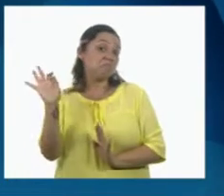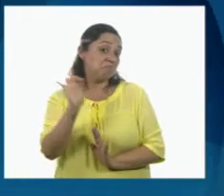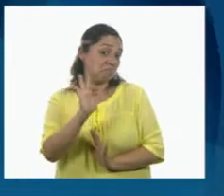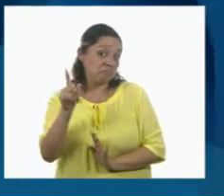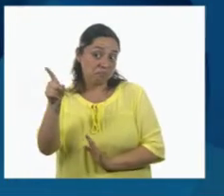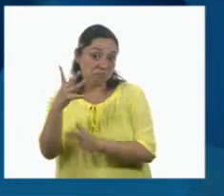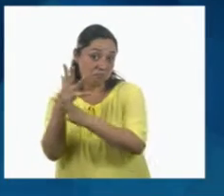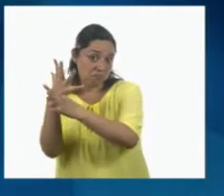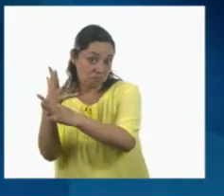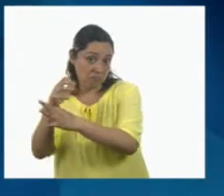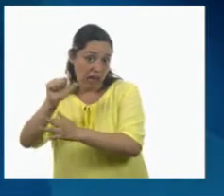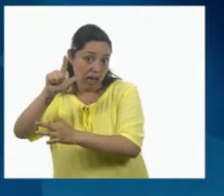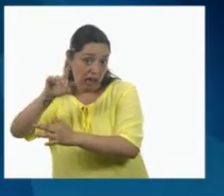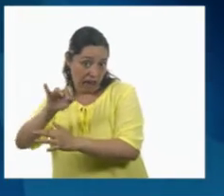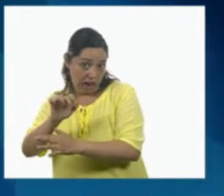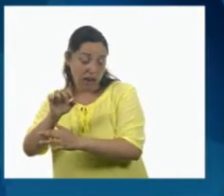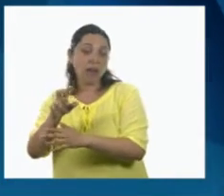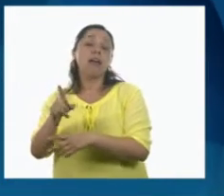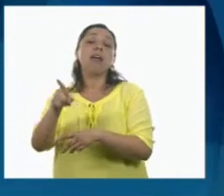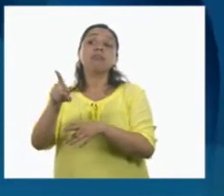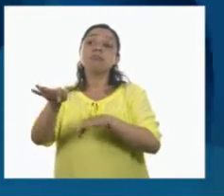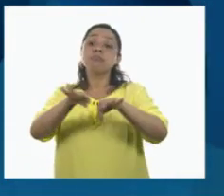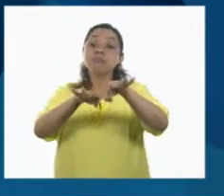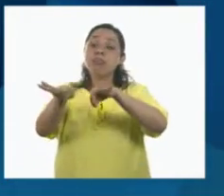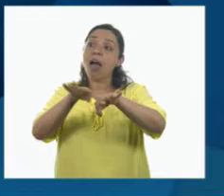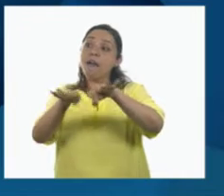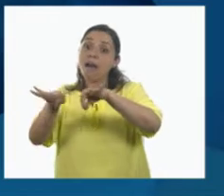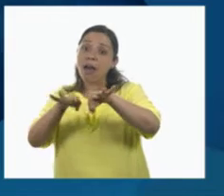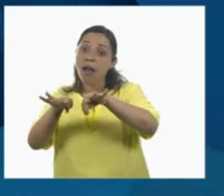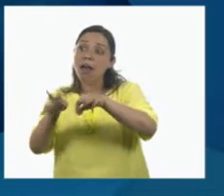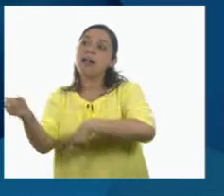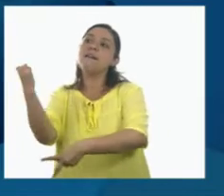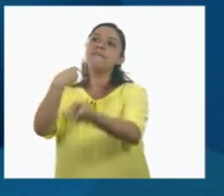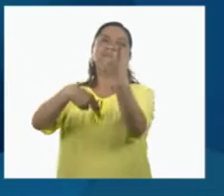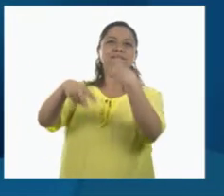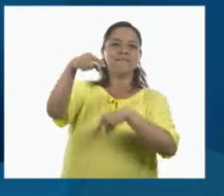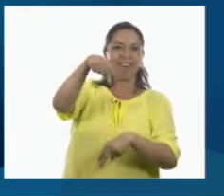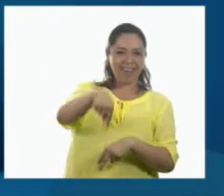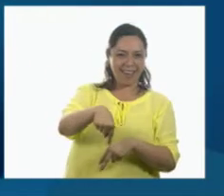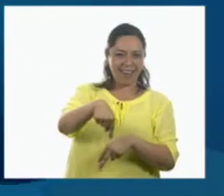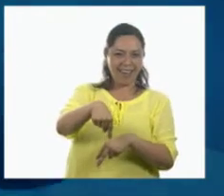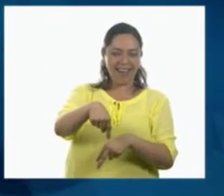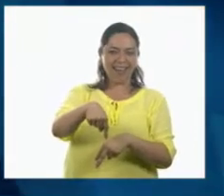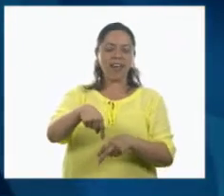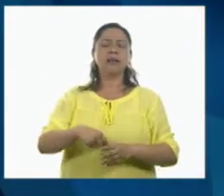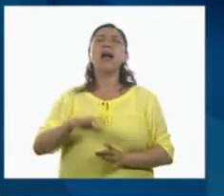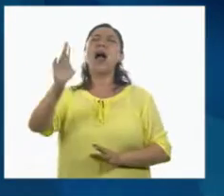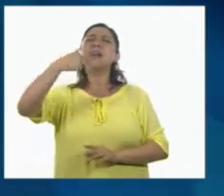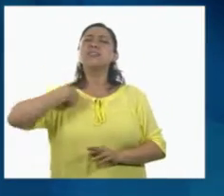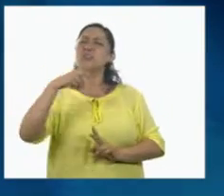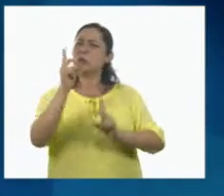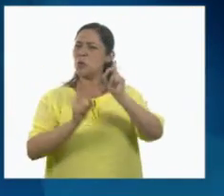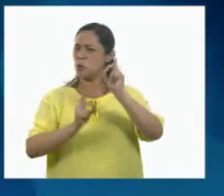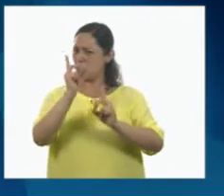probablemente venían de trabajar de algún lugar. Maestra, yo tengo una duda. Entonces, ¿quiénes eran los